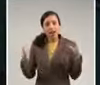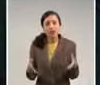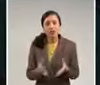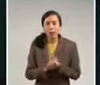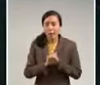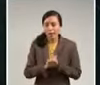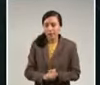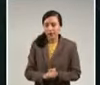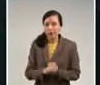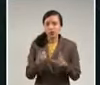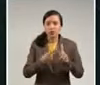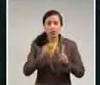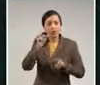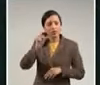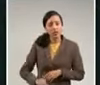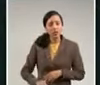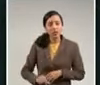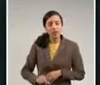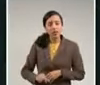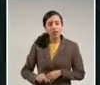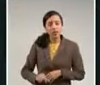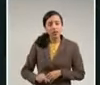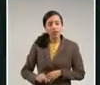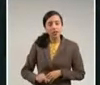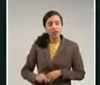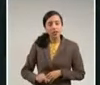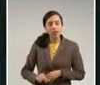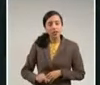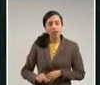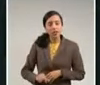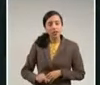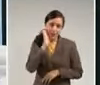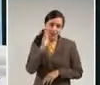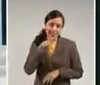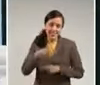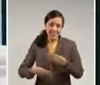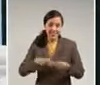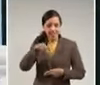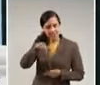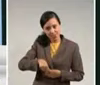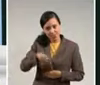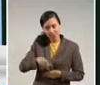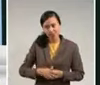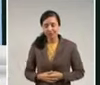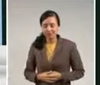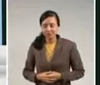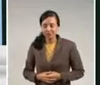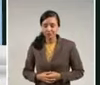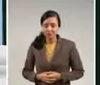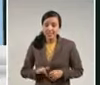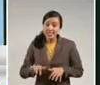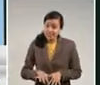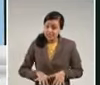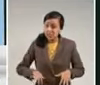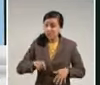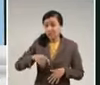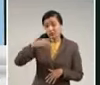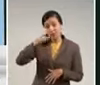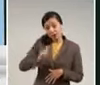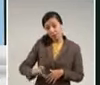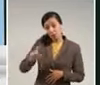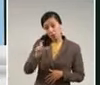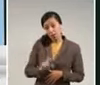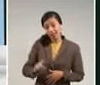colegas de la teleconferencia que se está realizando en estos momentos el día de hoy. La situación en la provincia